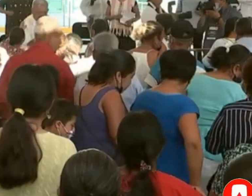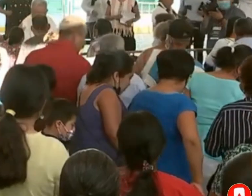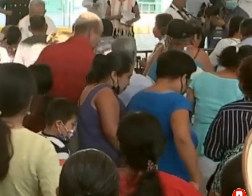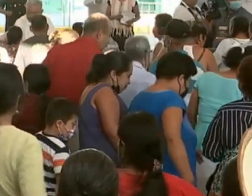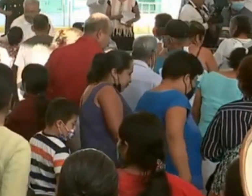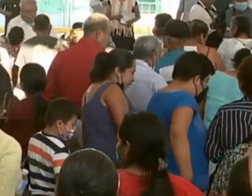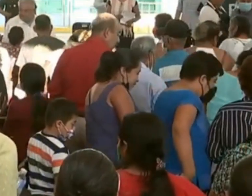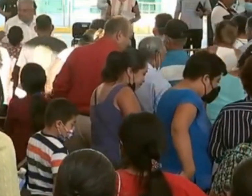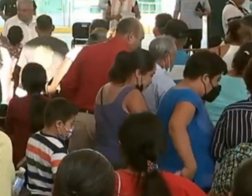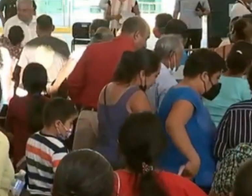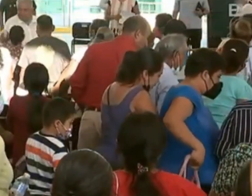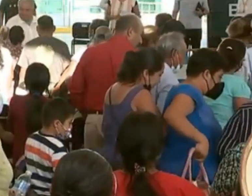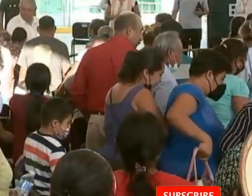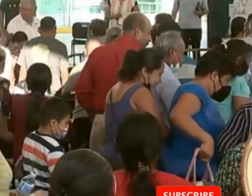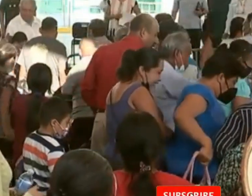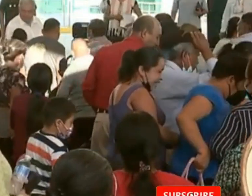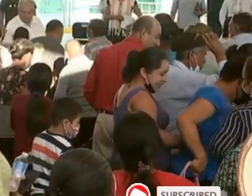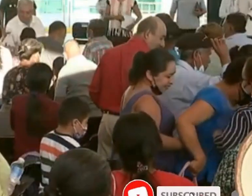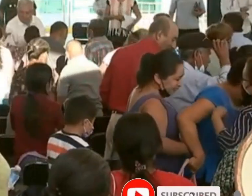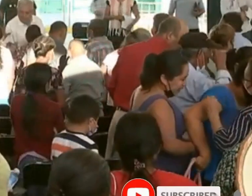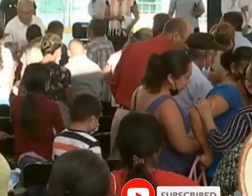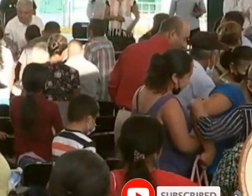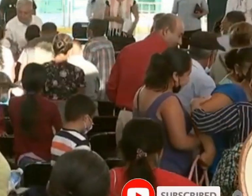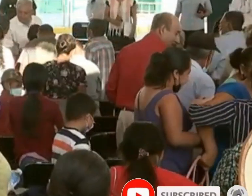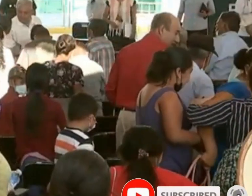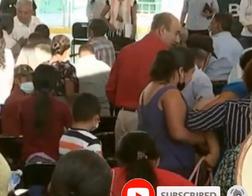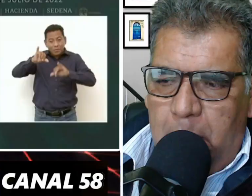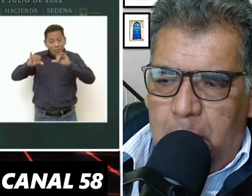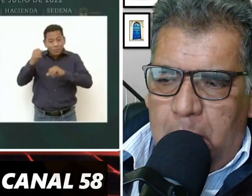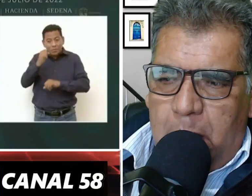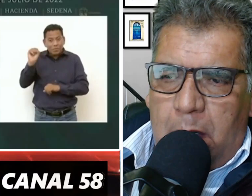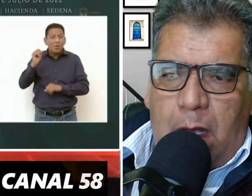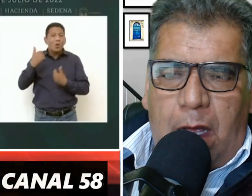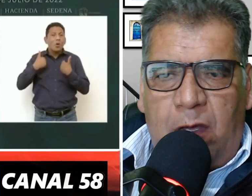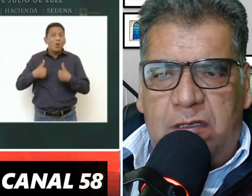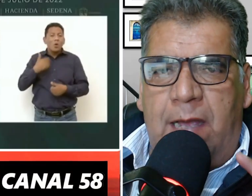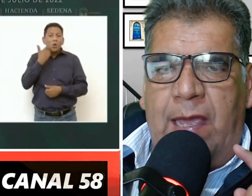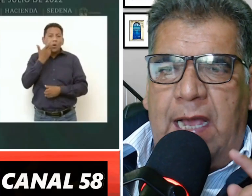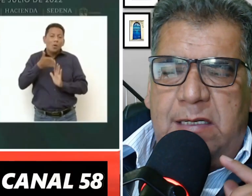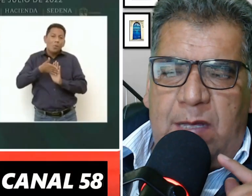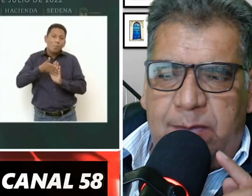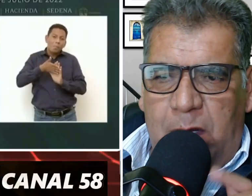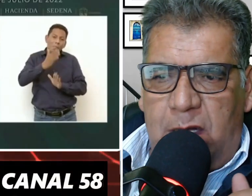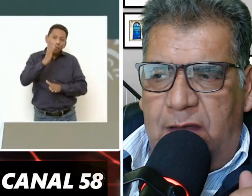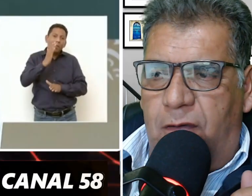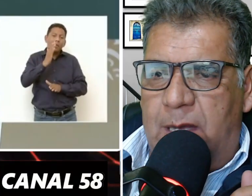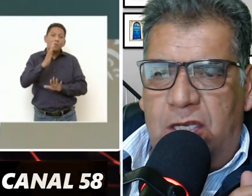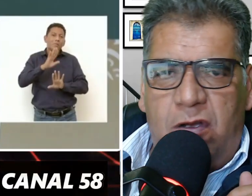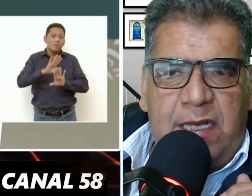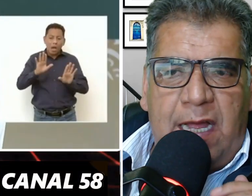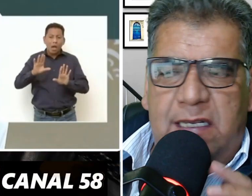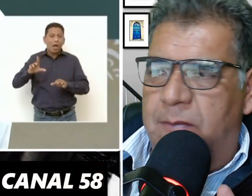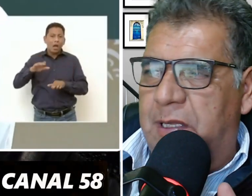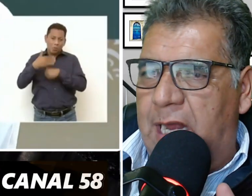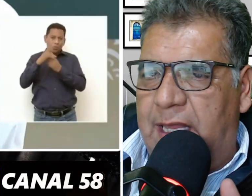amable asistencia, deseándoles que pasen una excelente tarde. Amigos y amigas, me despido de esta información